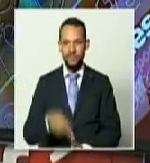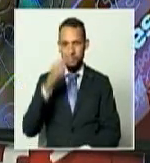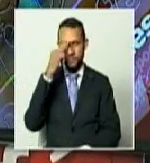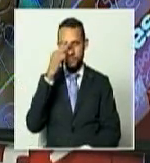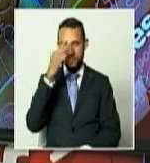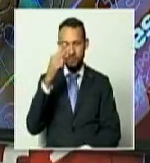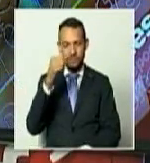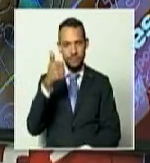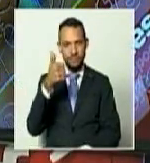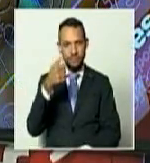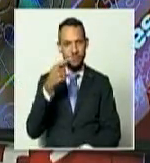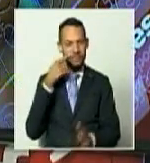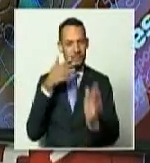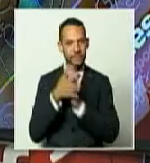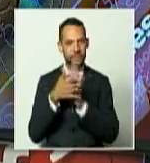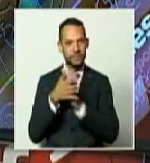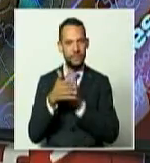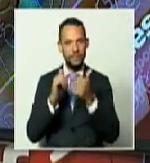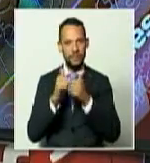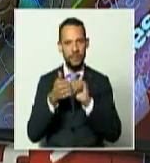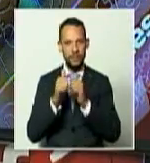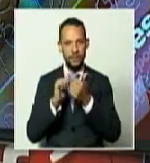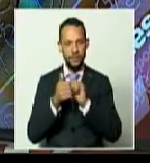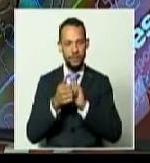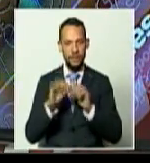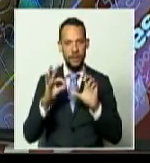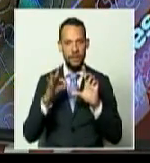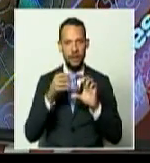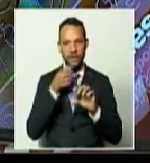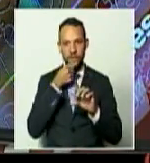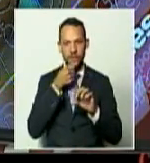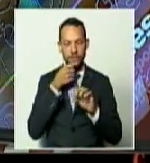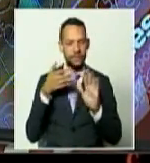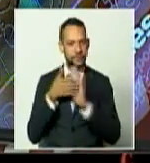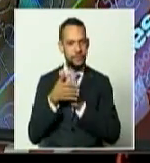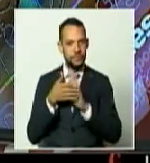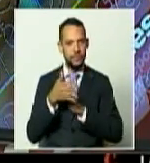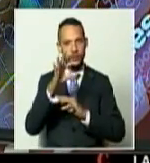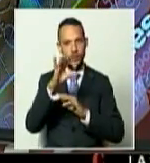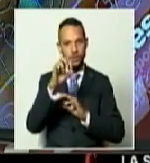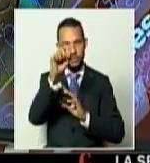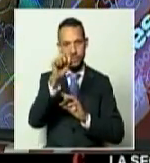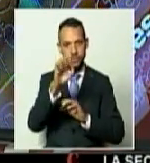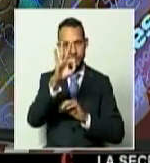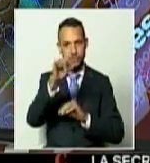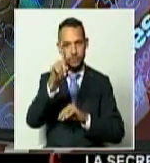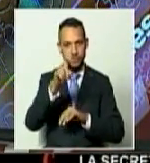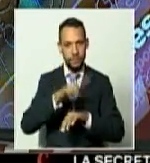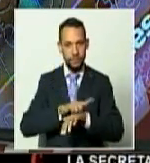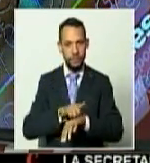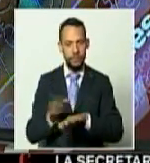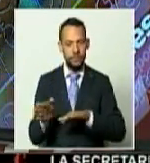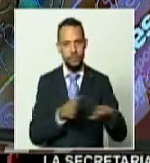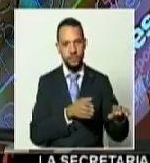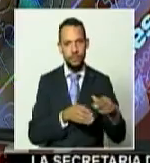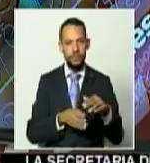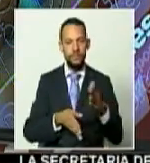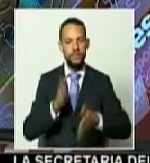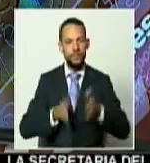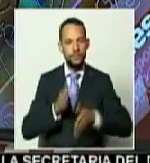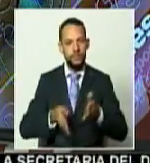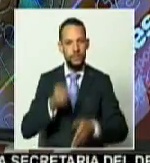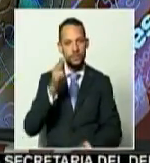Hola, ¿qué tal? Muy buenas noches. Bienvenidos a la información deportiva en Telecafé Noticias 836. El atleta risaraldense Hernán